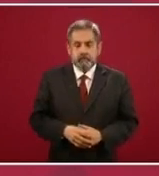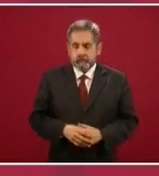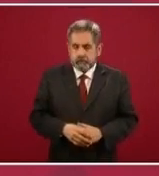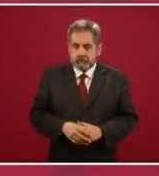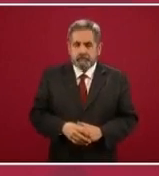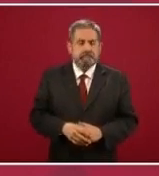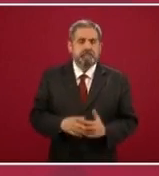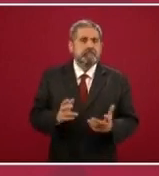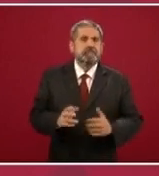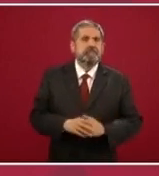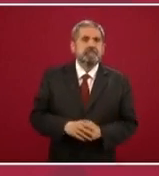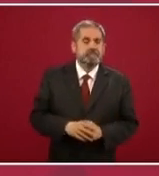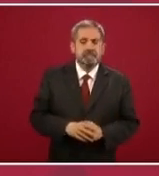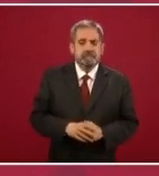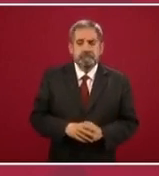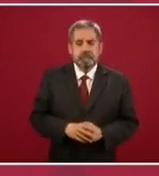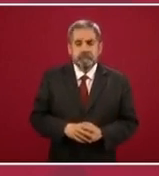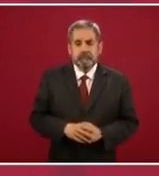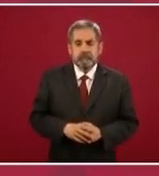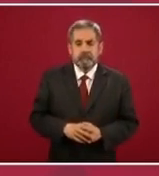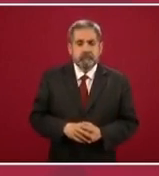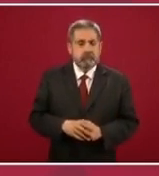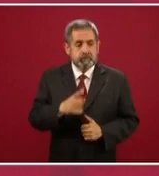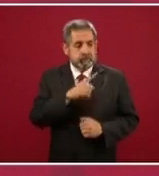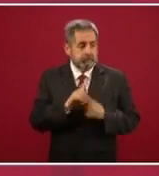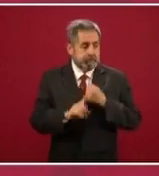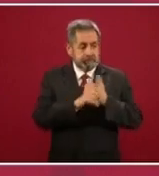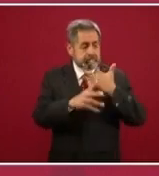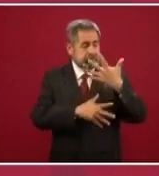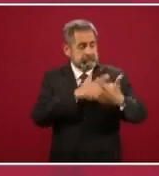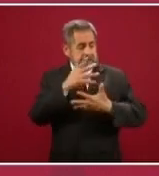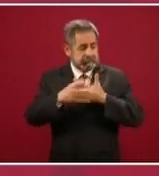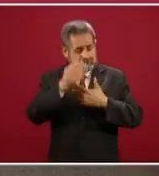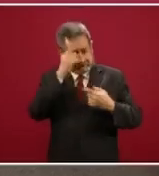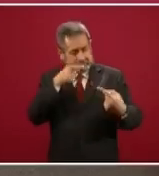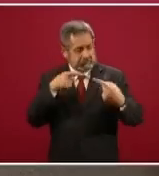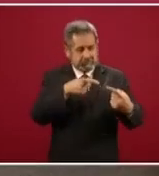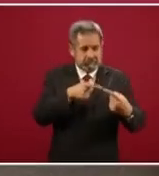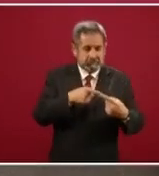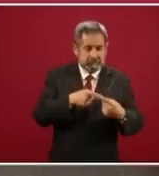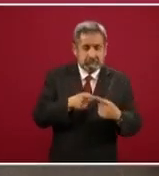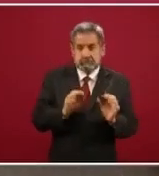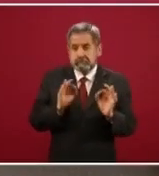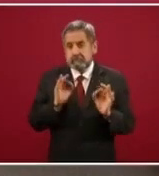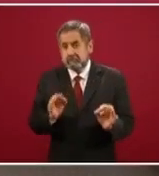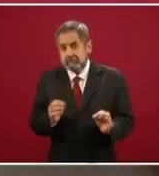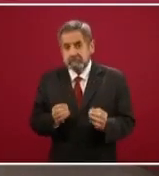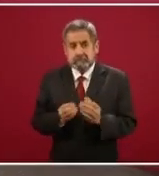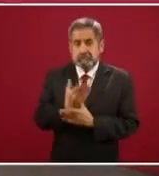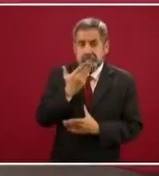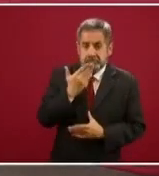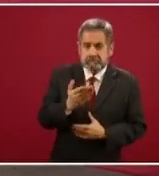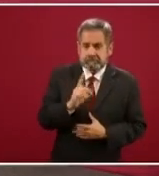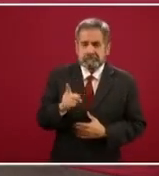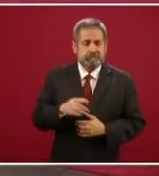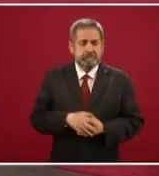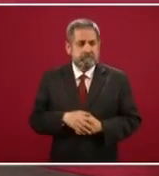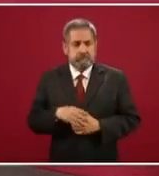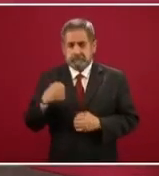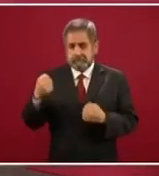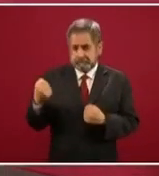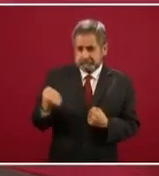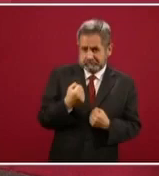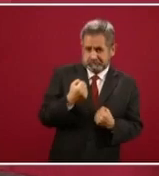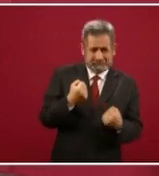no se gana nada con la violencia. No se puede enfrentar la violencia con la violencia.